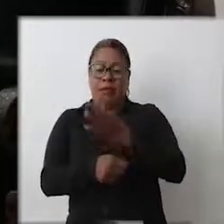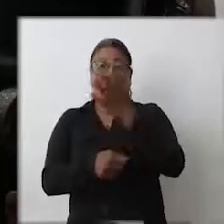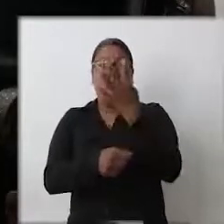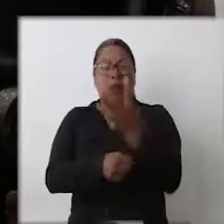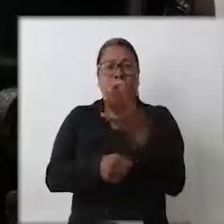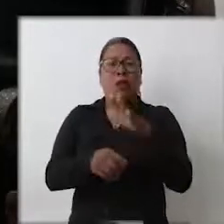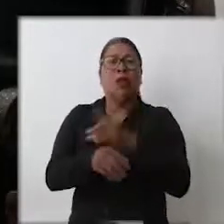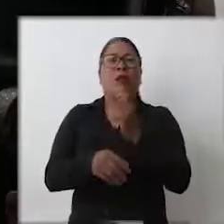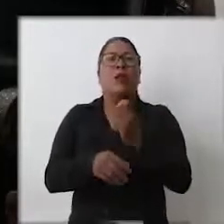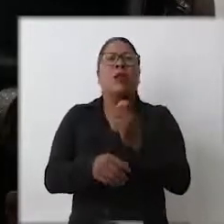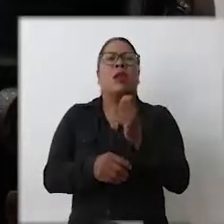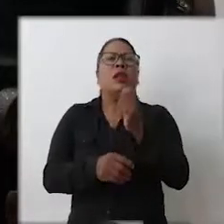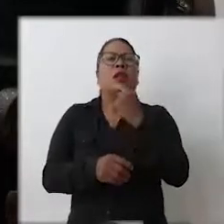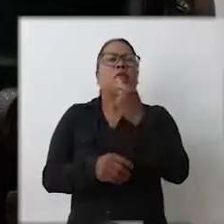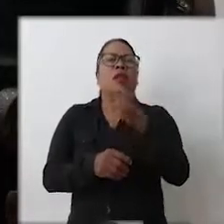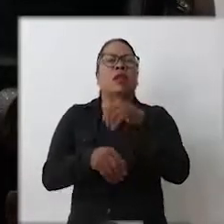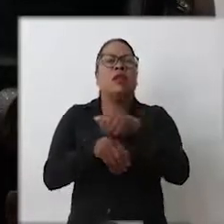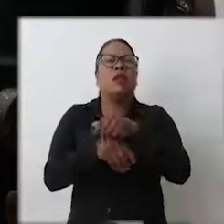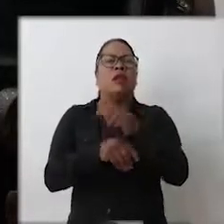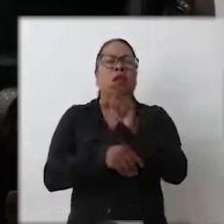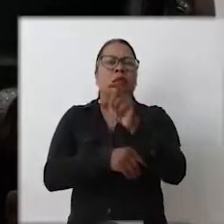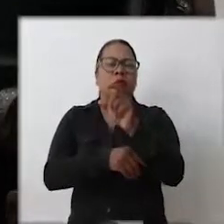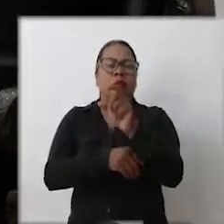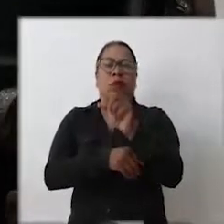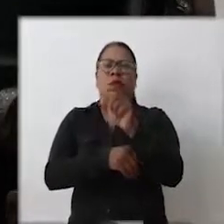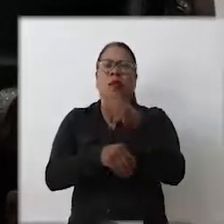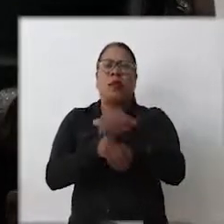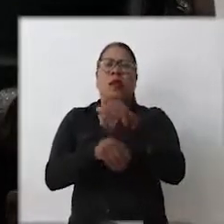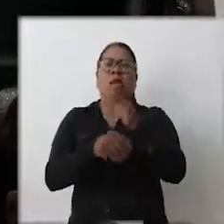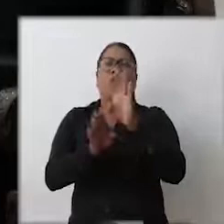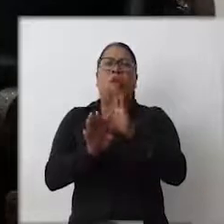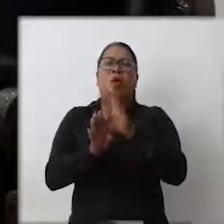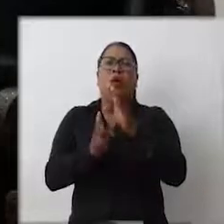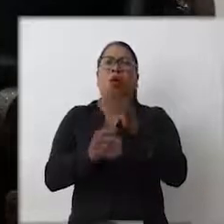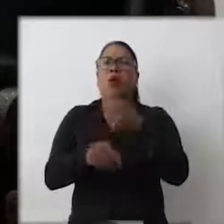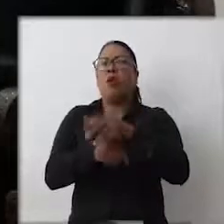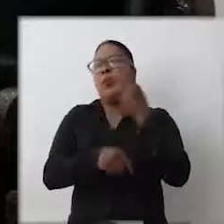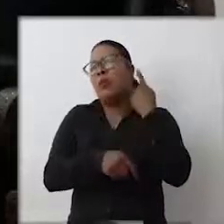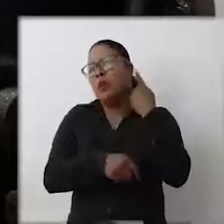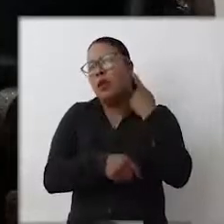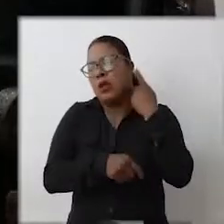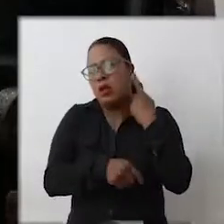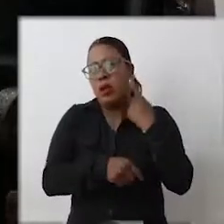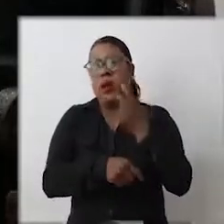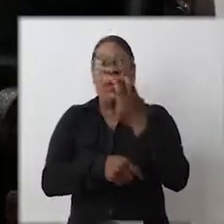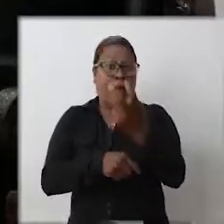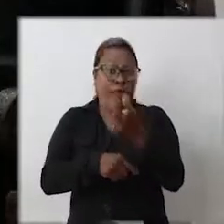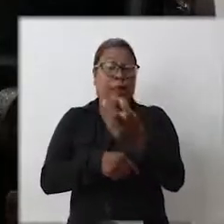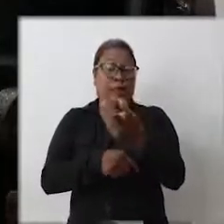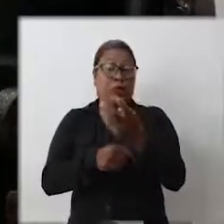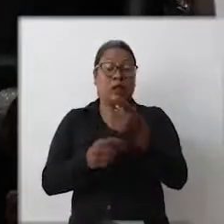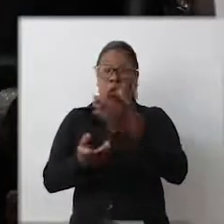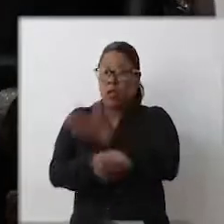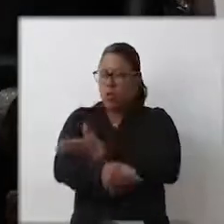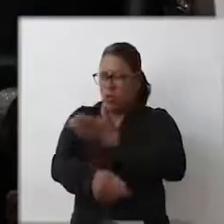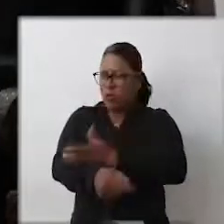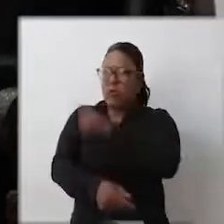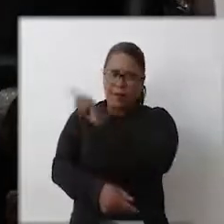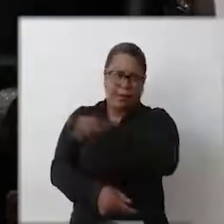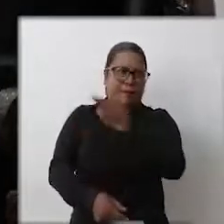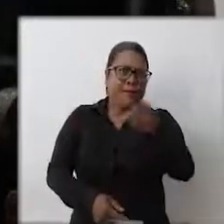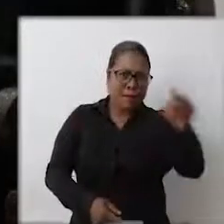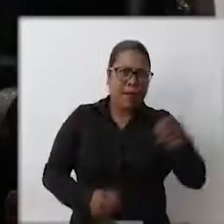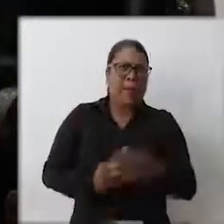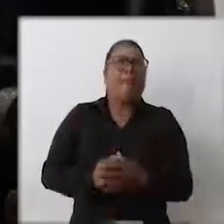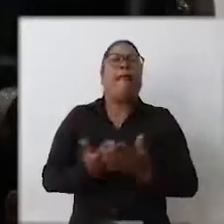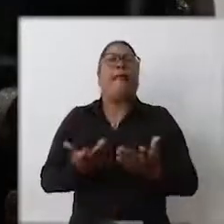colores, con la finalidad de ser congruentes con los principios de imparcialidad, descartando el uso del